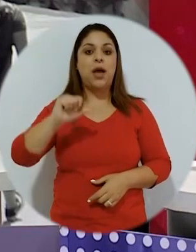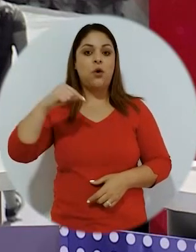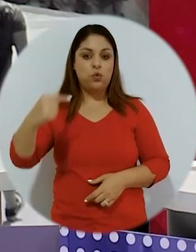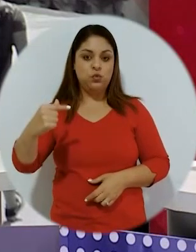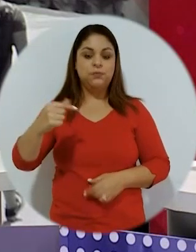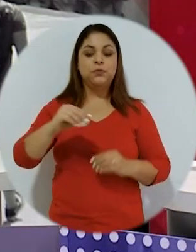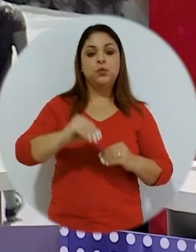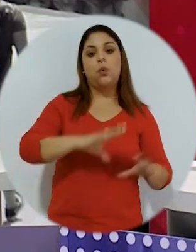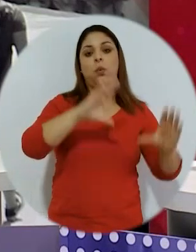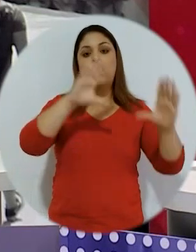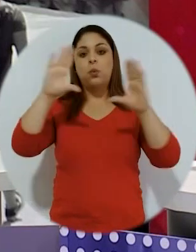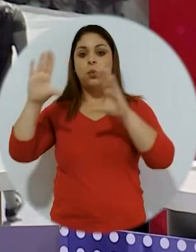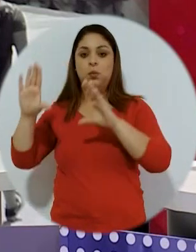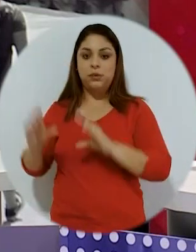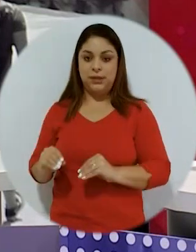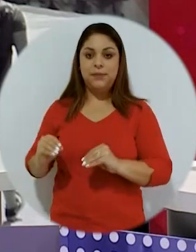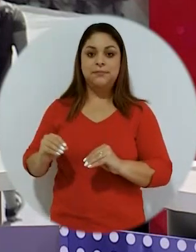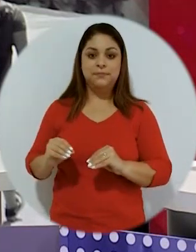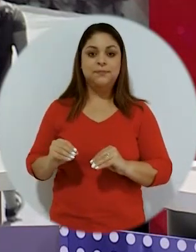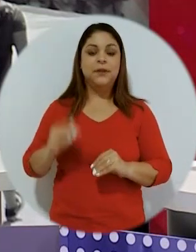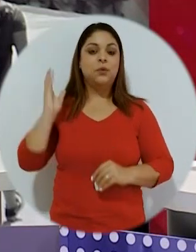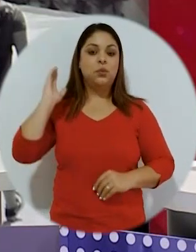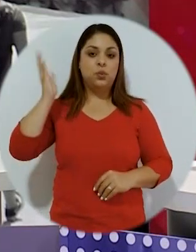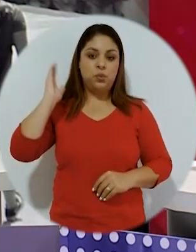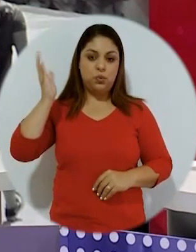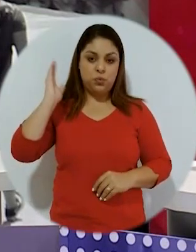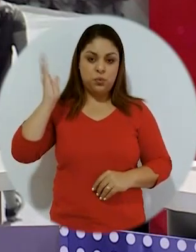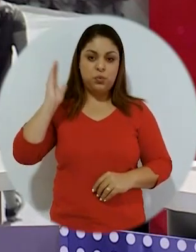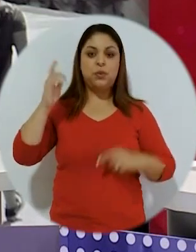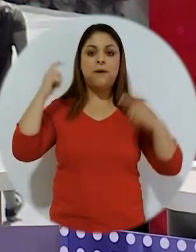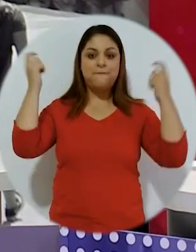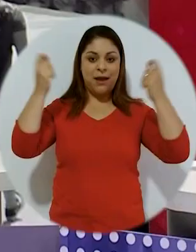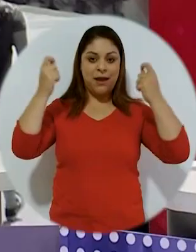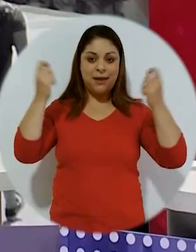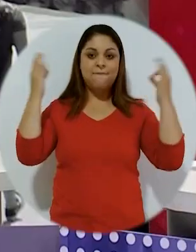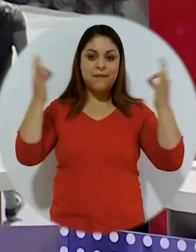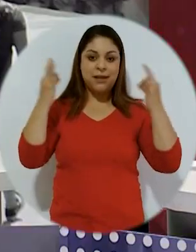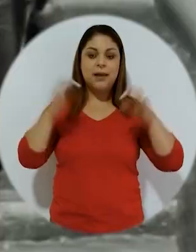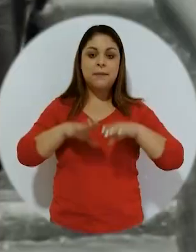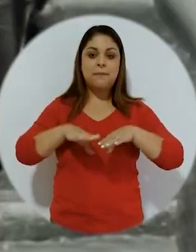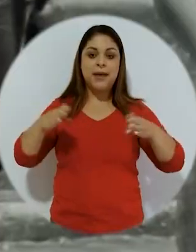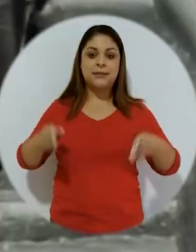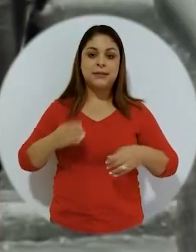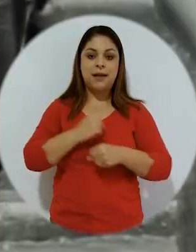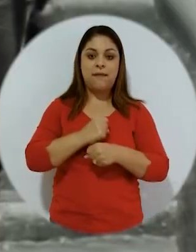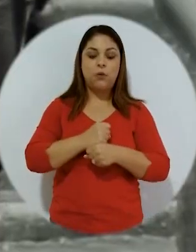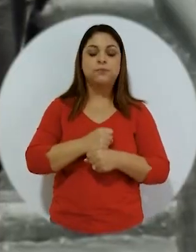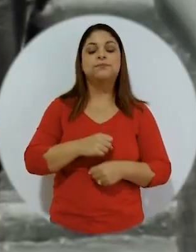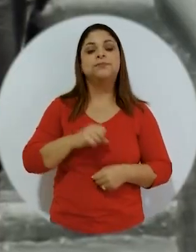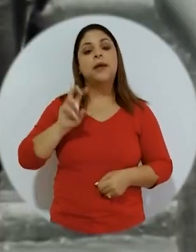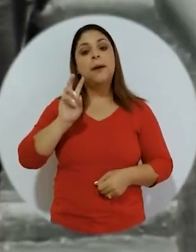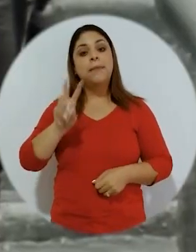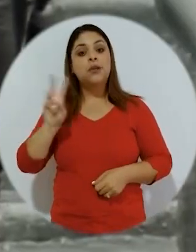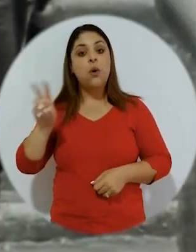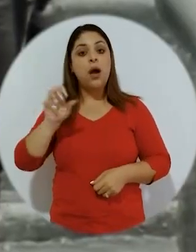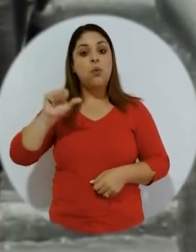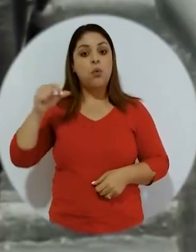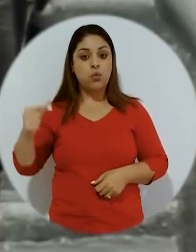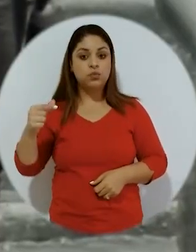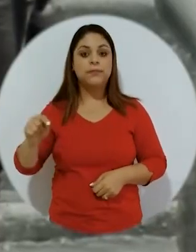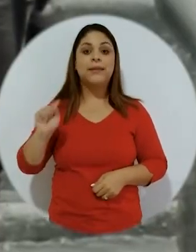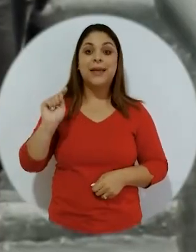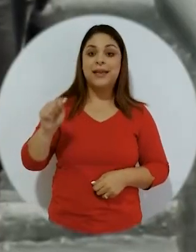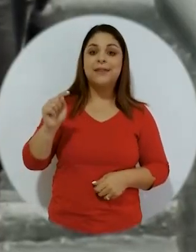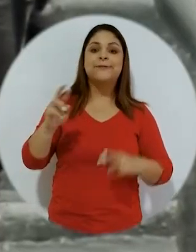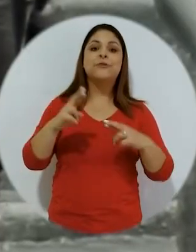de agosto tenemos un día completo con conferencias y feria y mesas de trabajo. Y el 22 de